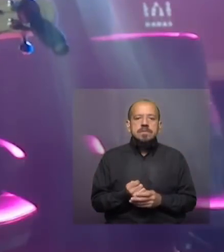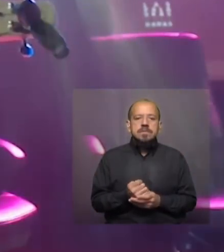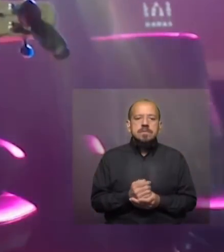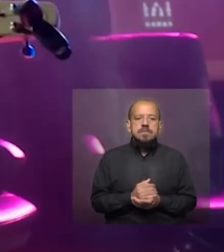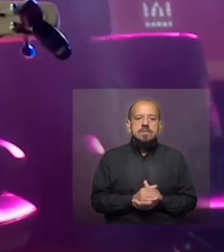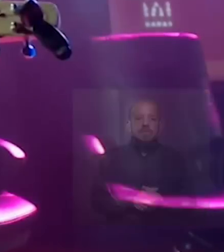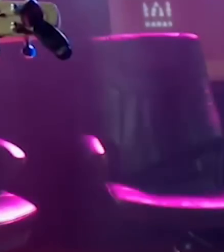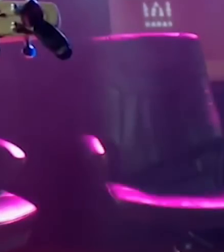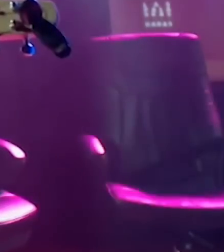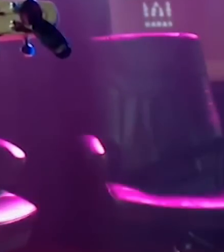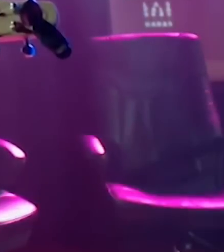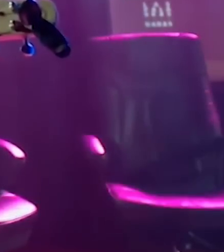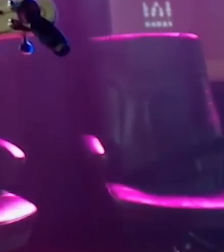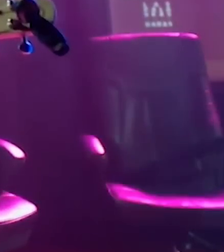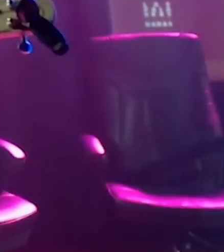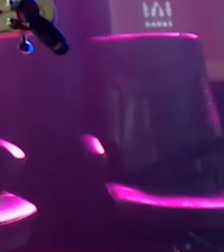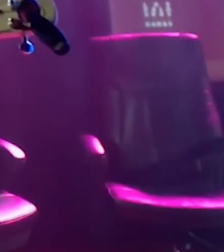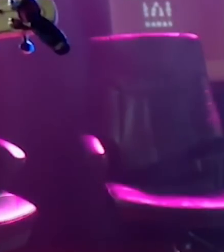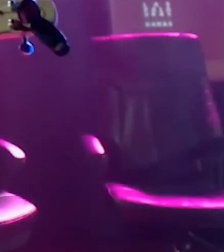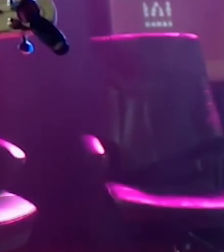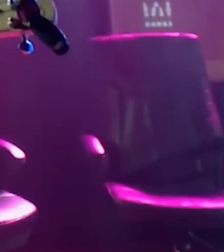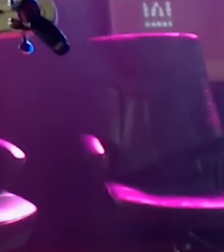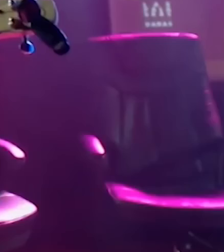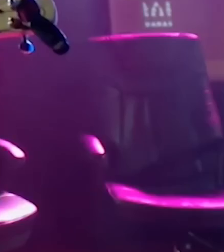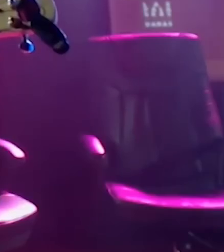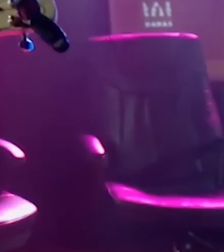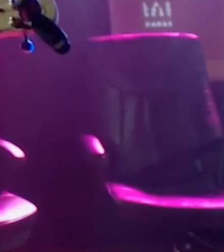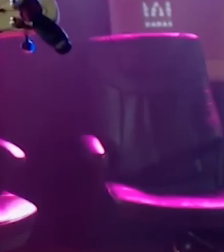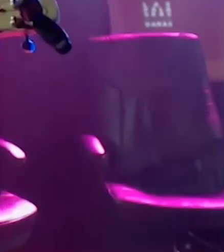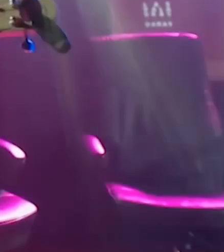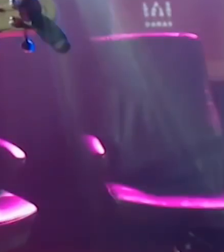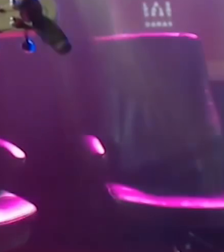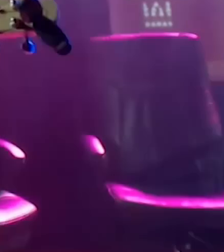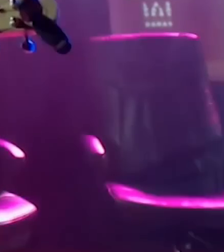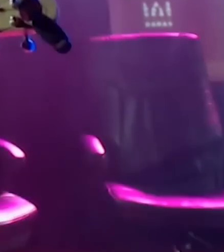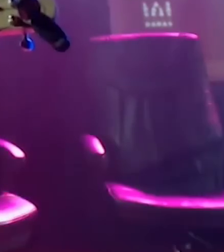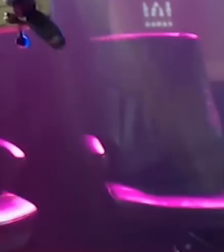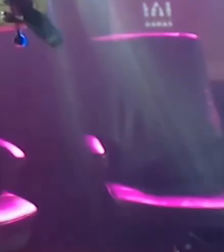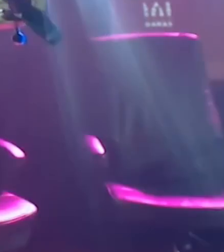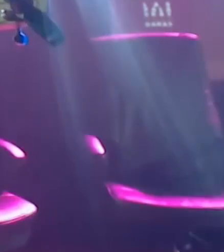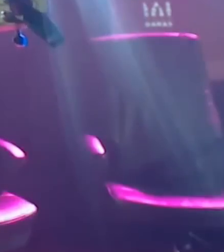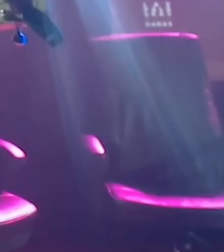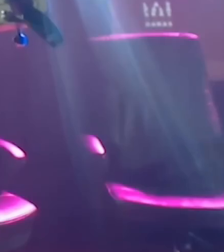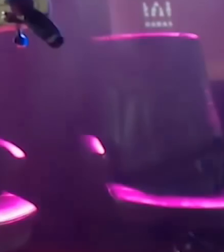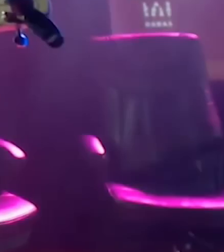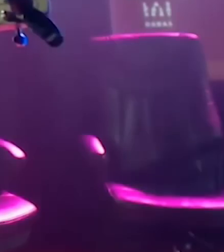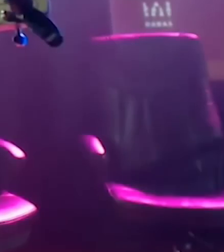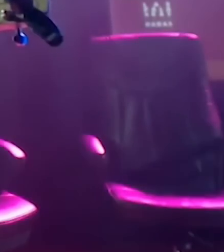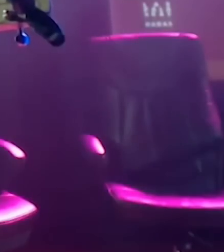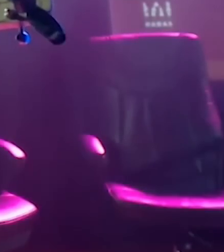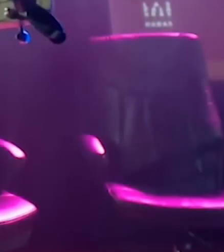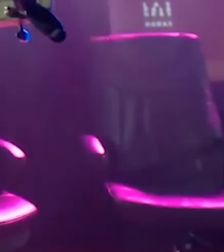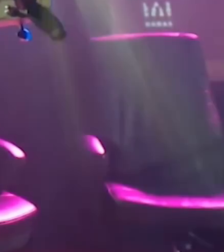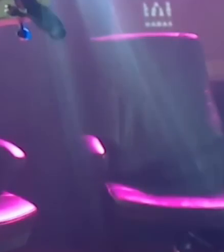vacaciones lea una historia de amor lea por las